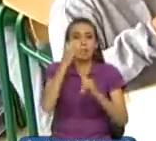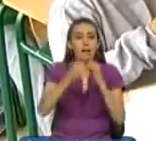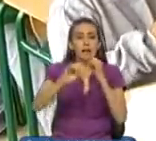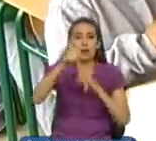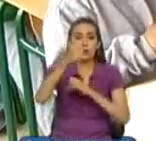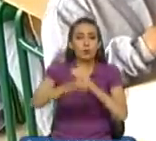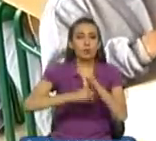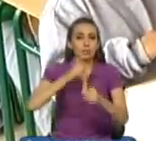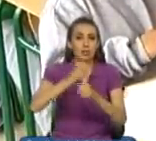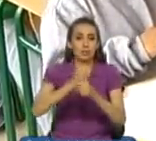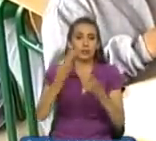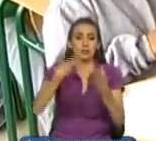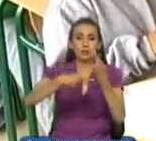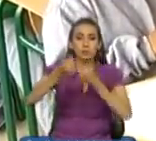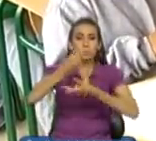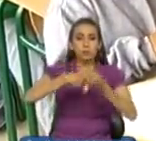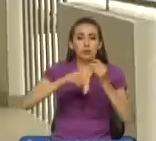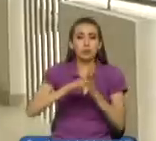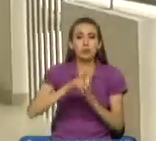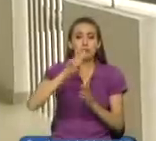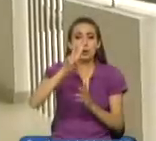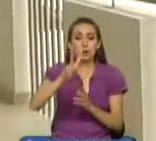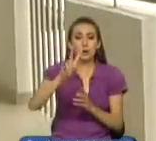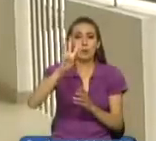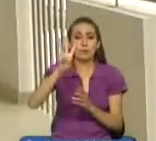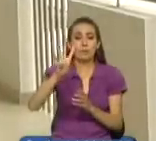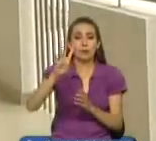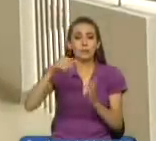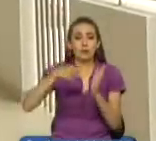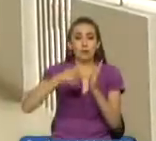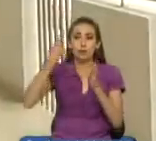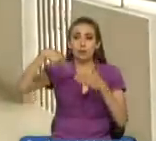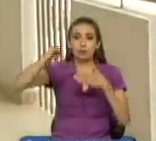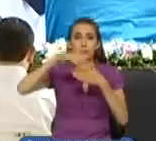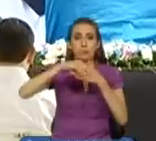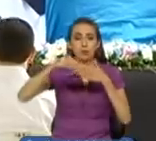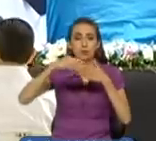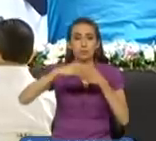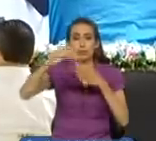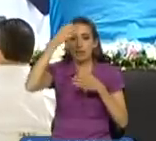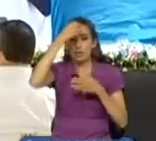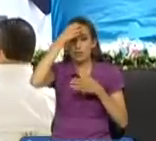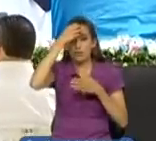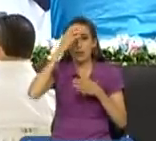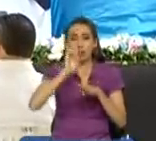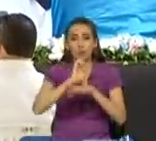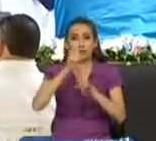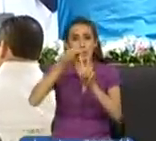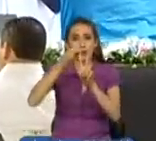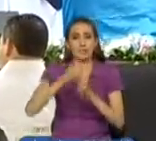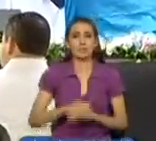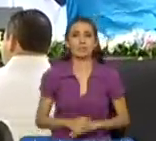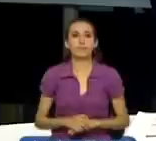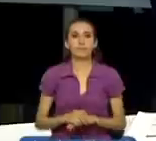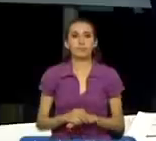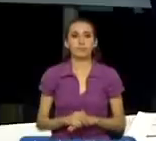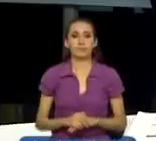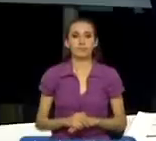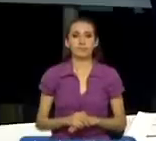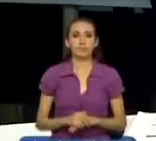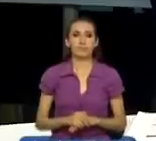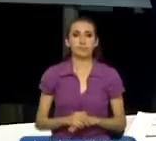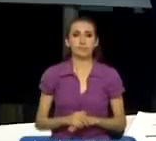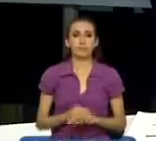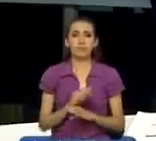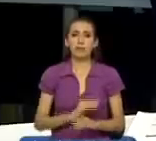década se han invertido cerca de 24000 millones de dólares en educación Guadalupe ayovi Ecuador TV tamb